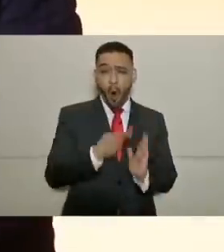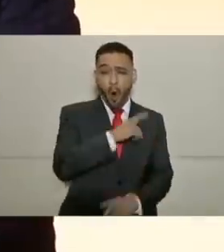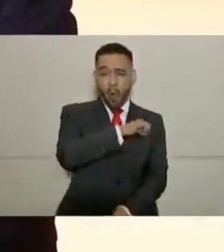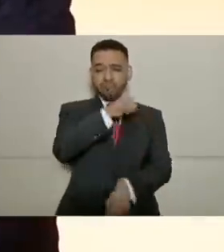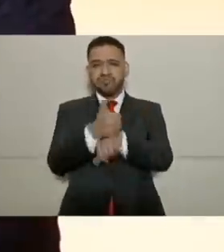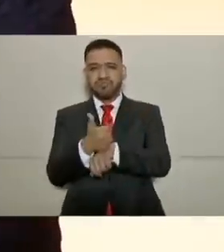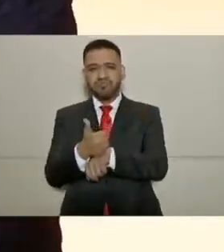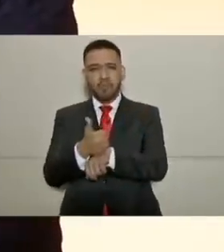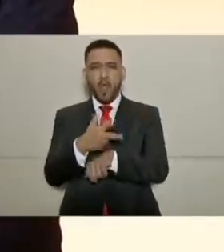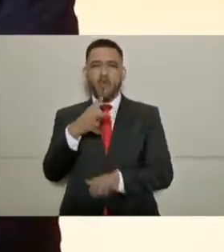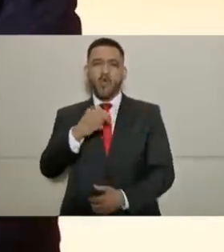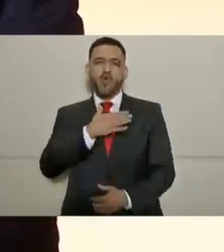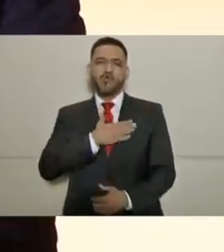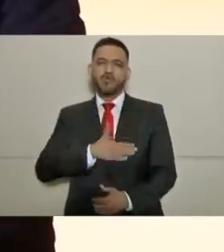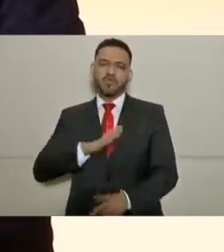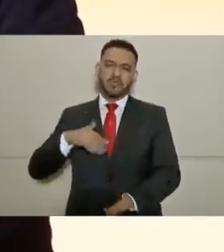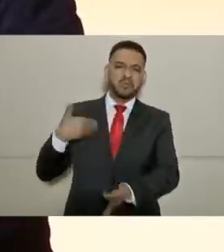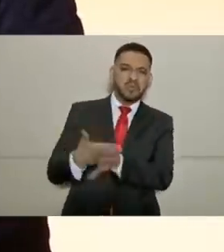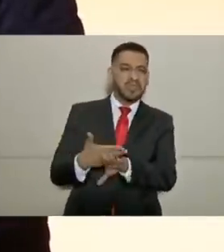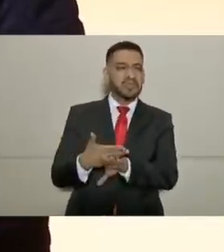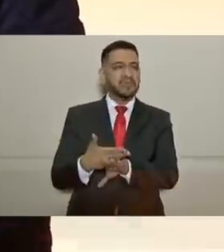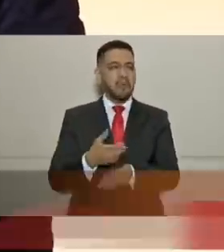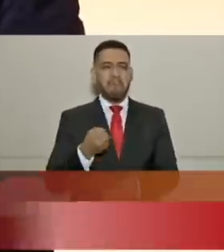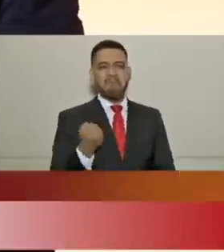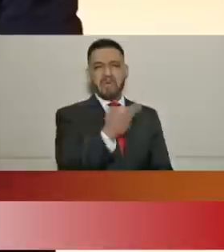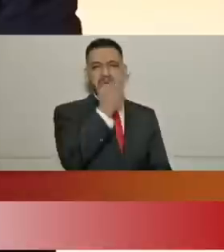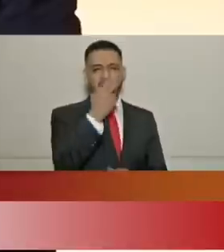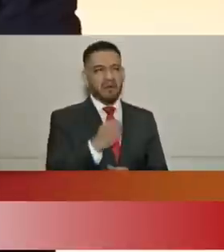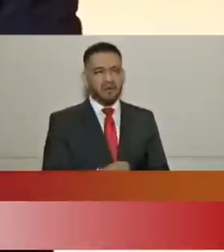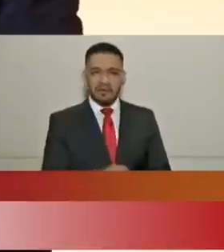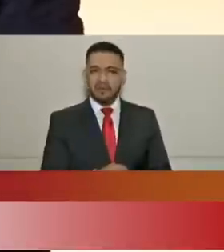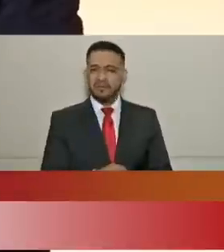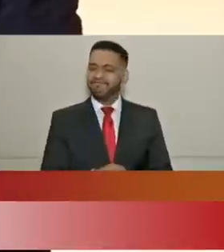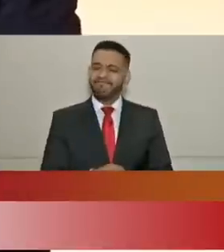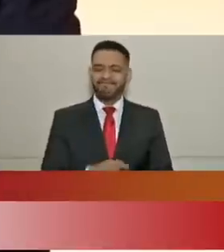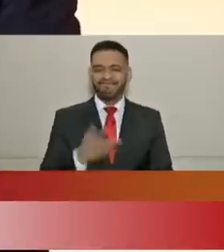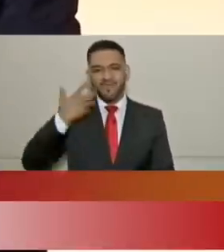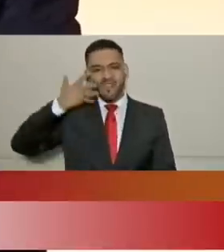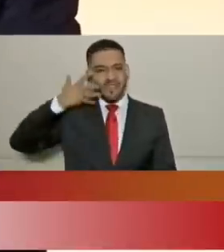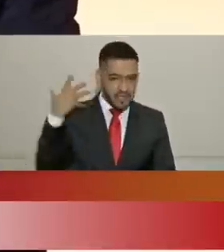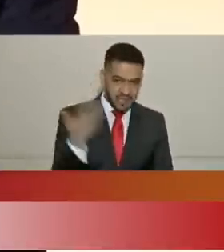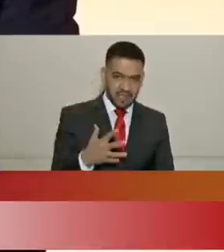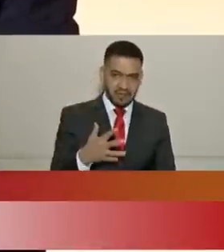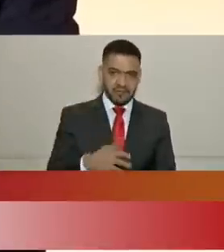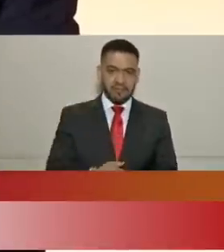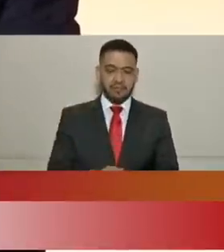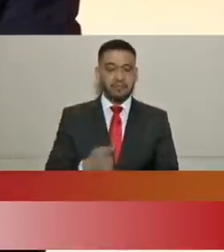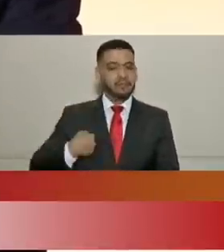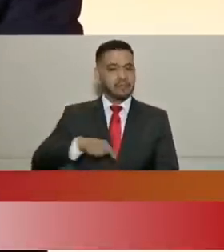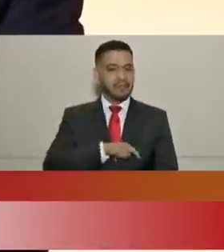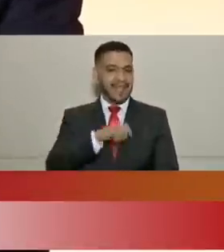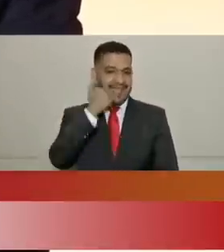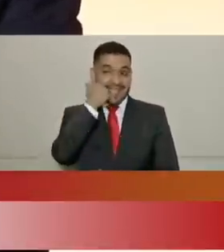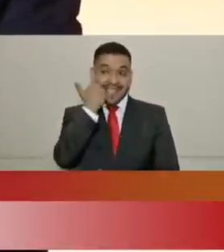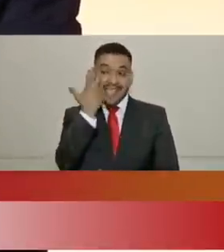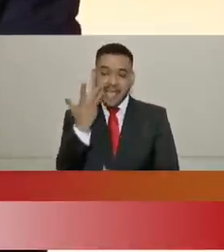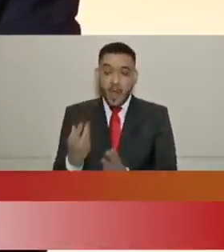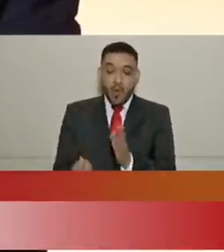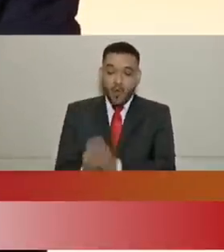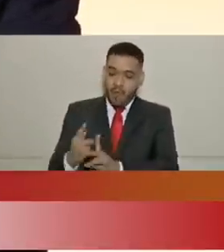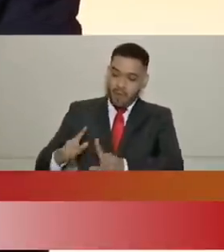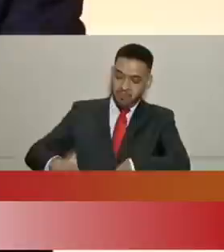injusticias, de privilegios. Queremos heredar a las nuevas